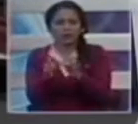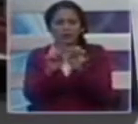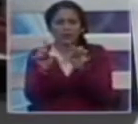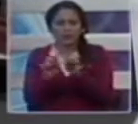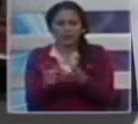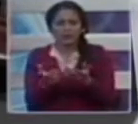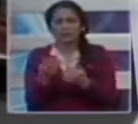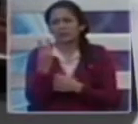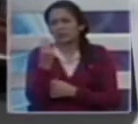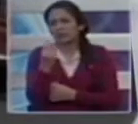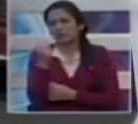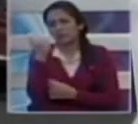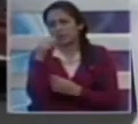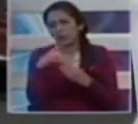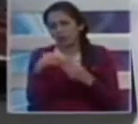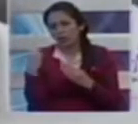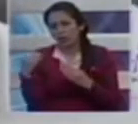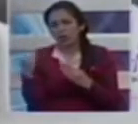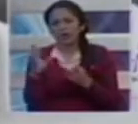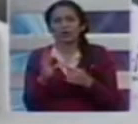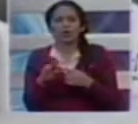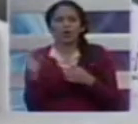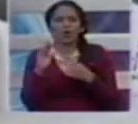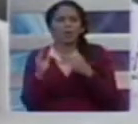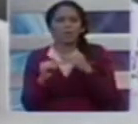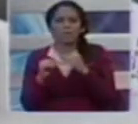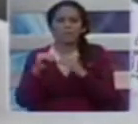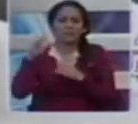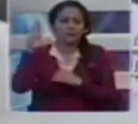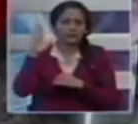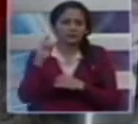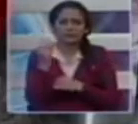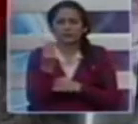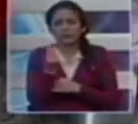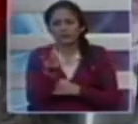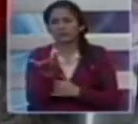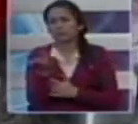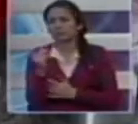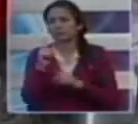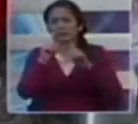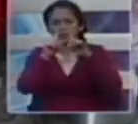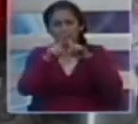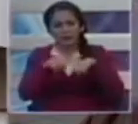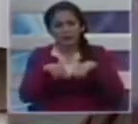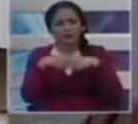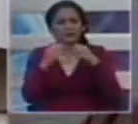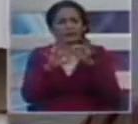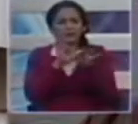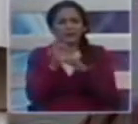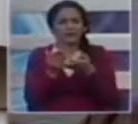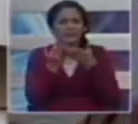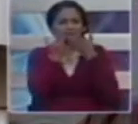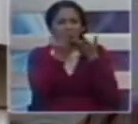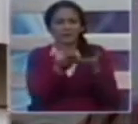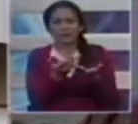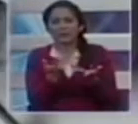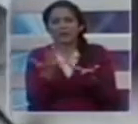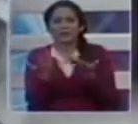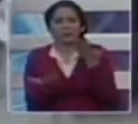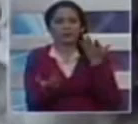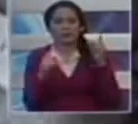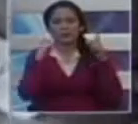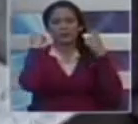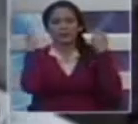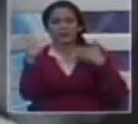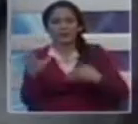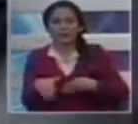$10 hasta algo que puede ser para un matrimonio, que si nos pueden visitar en nuestras redes sociales van